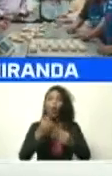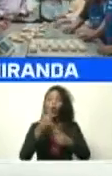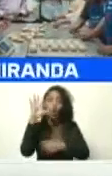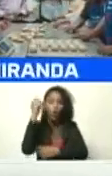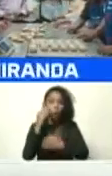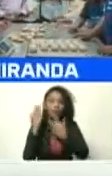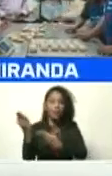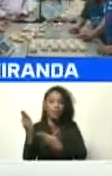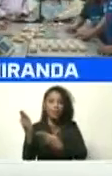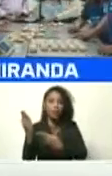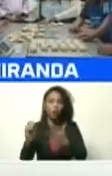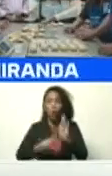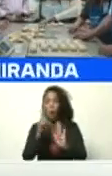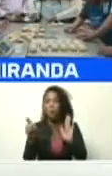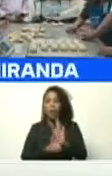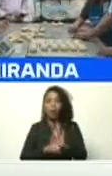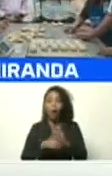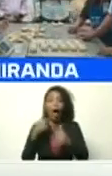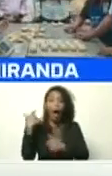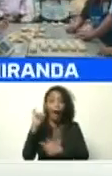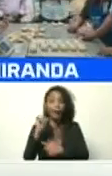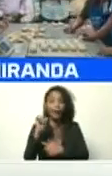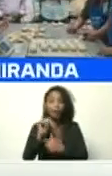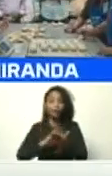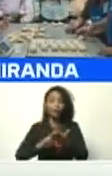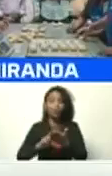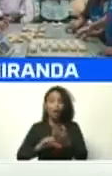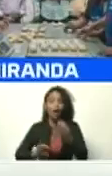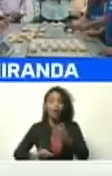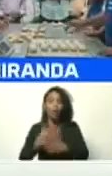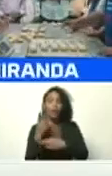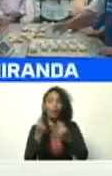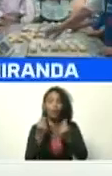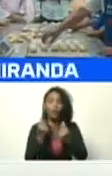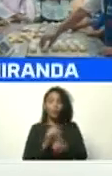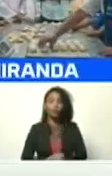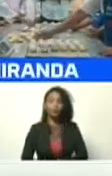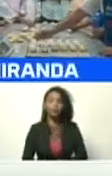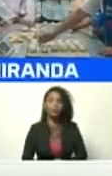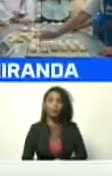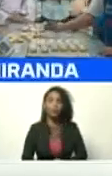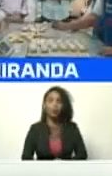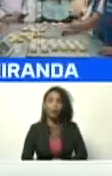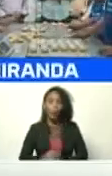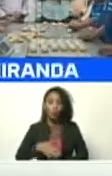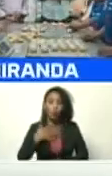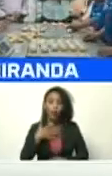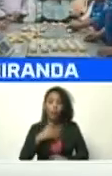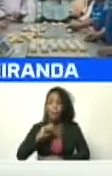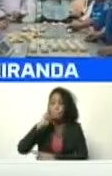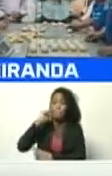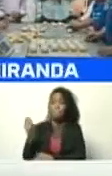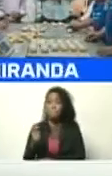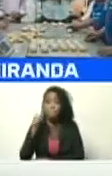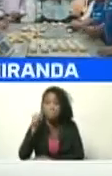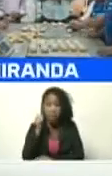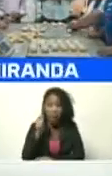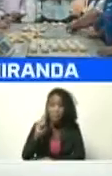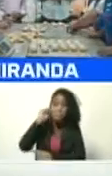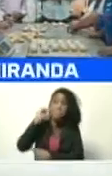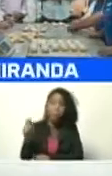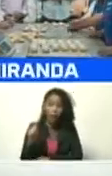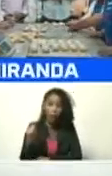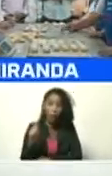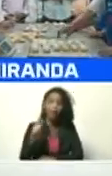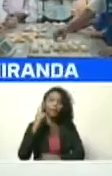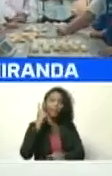el salario plenamente hay que recuperar las fuentes de riqueza. Para que tú puedas pagar un salario necesitas la platica. No te